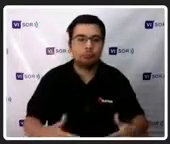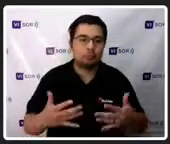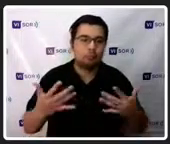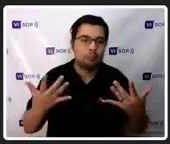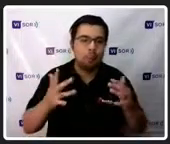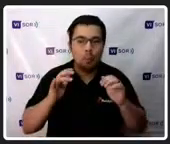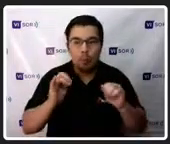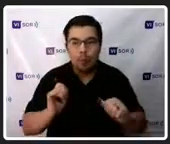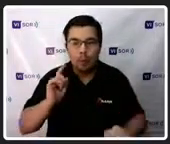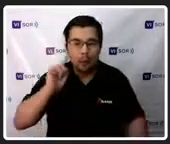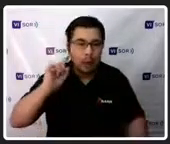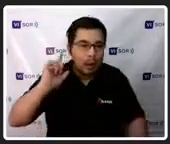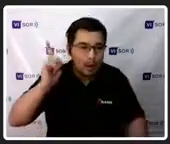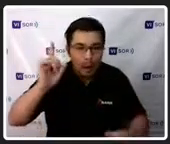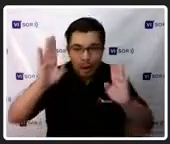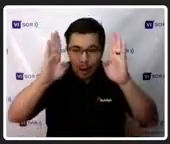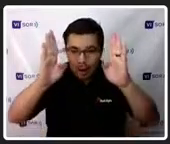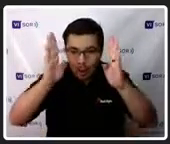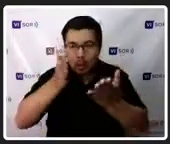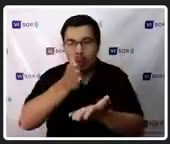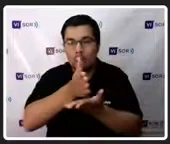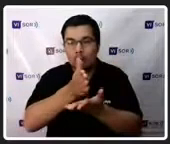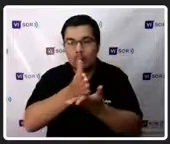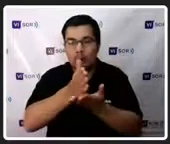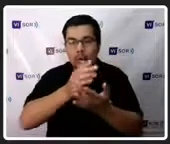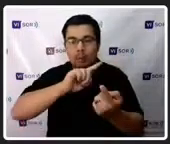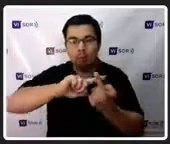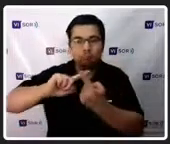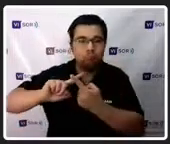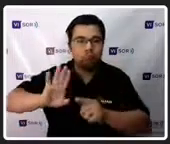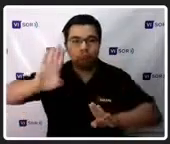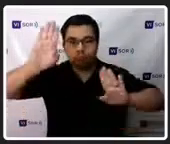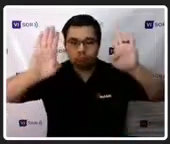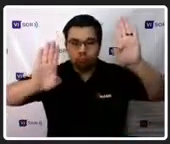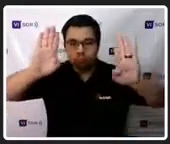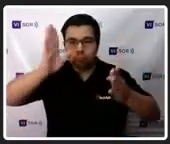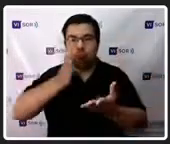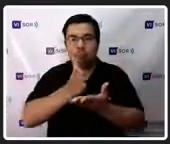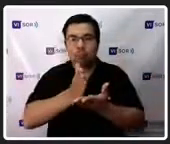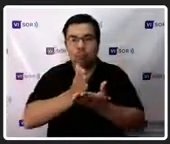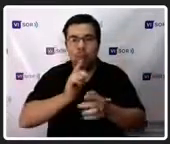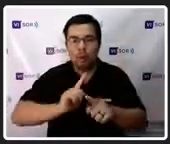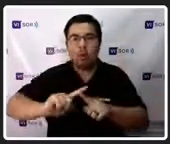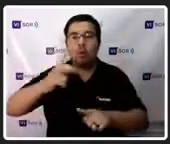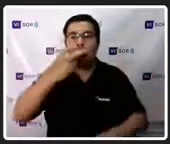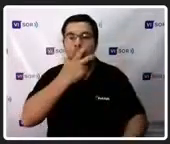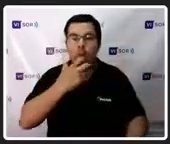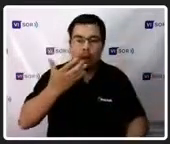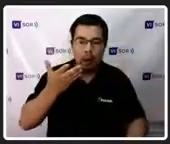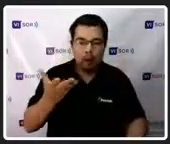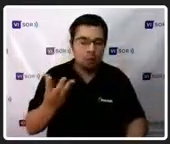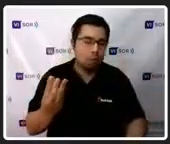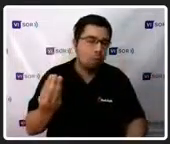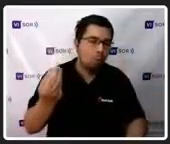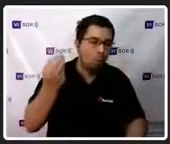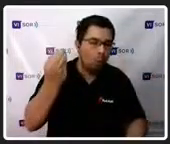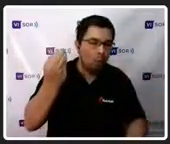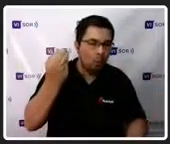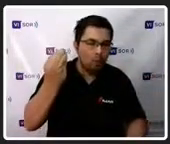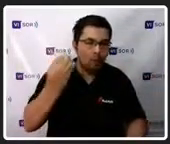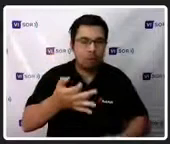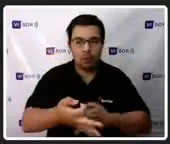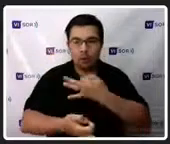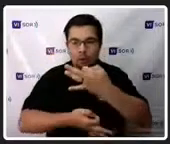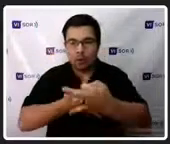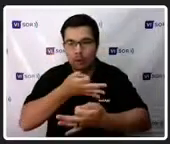la clase y poder participar de la clase en otro idioma. Ya, eso es un tremendo plus. Les debo recordar que mencionar